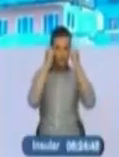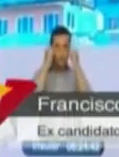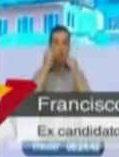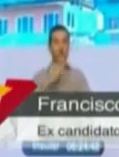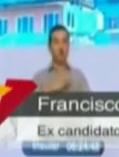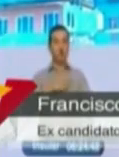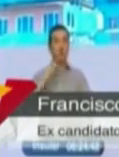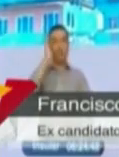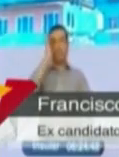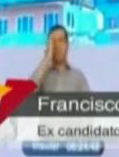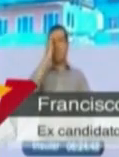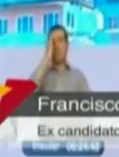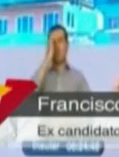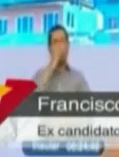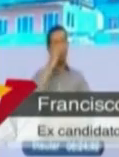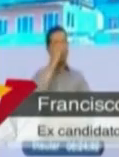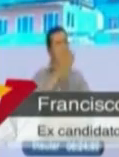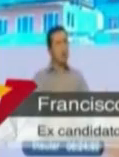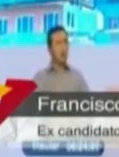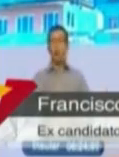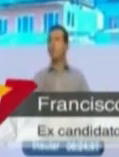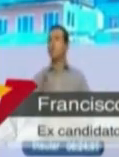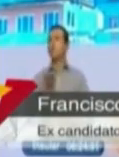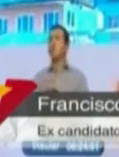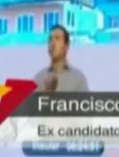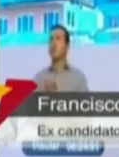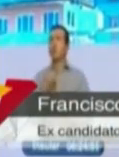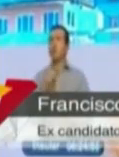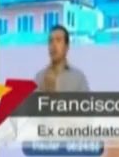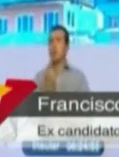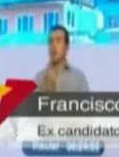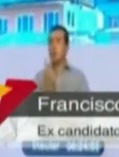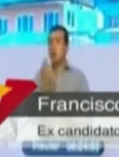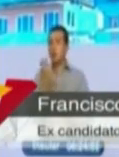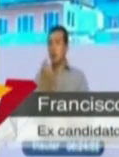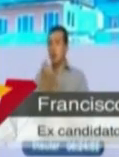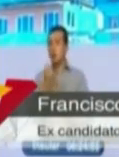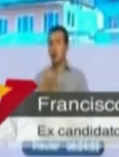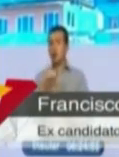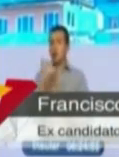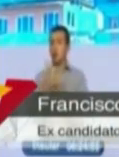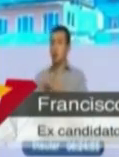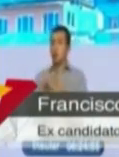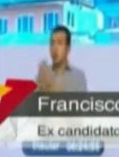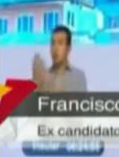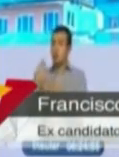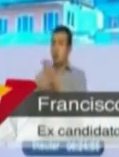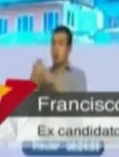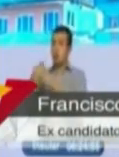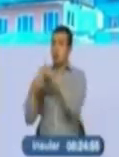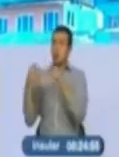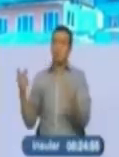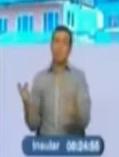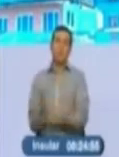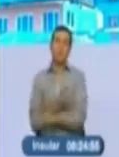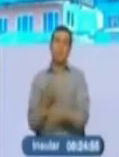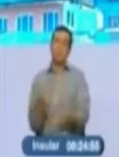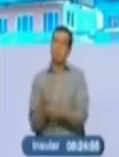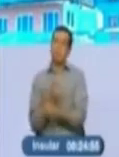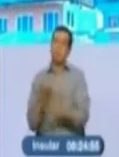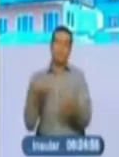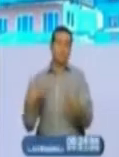estoy preocupado. ¿Por qué? Mire, él propone disminuir o eliminar el impuesto a la salida de las divisas. Eso sería